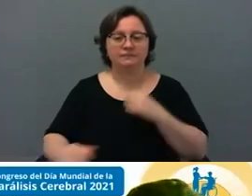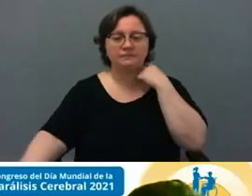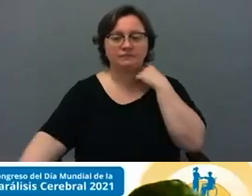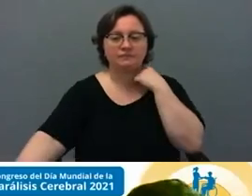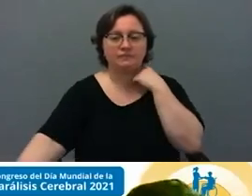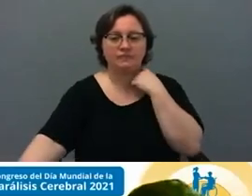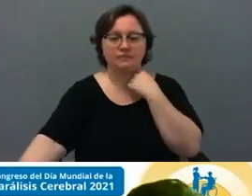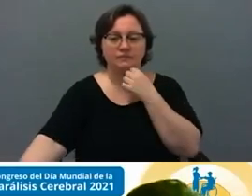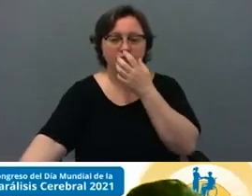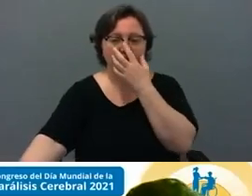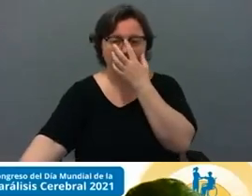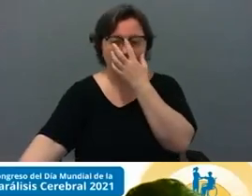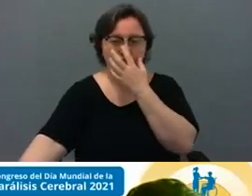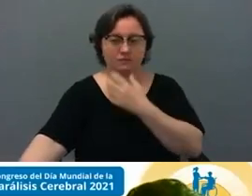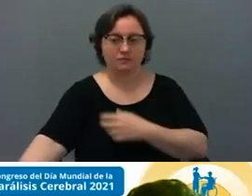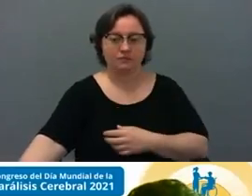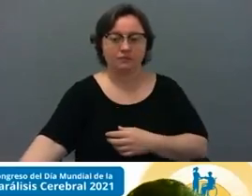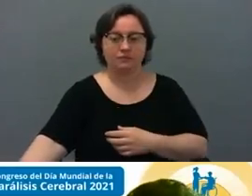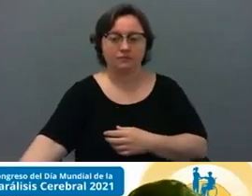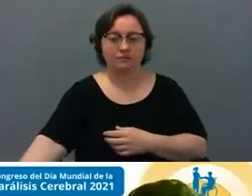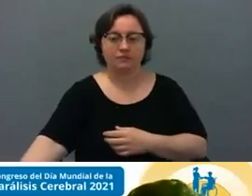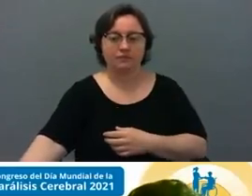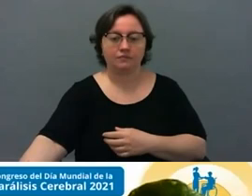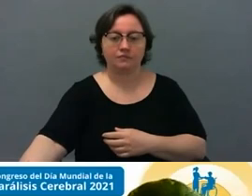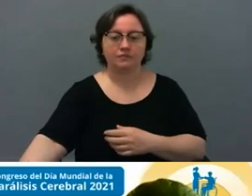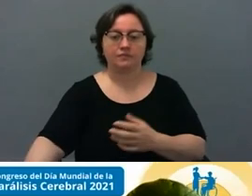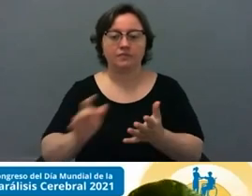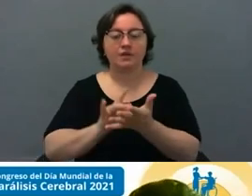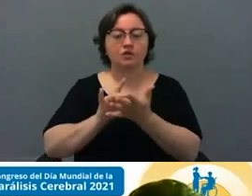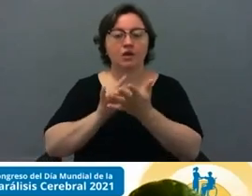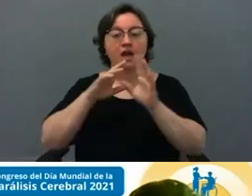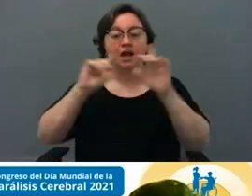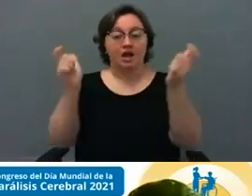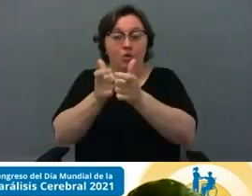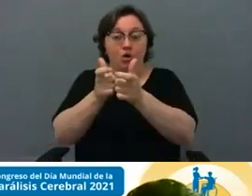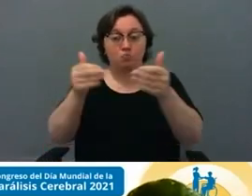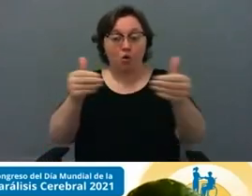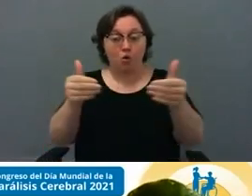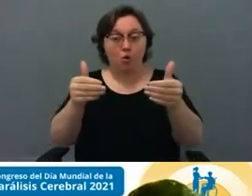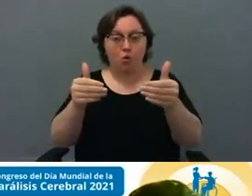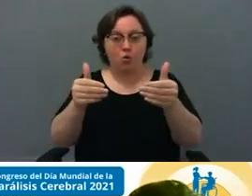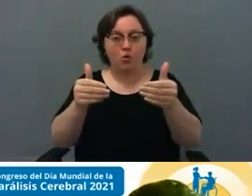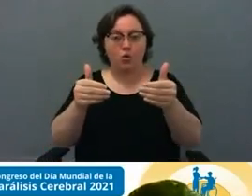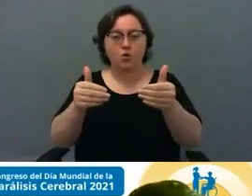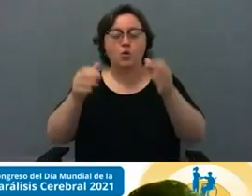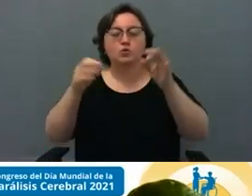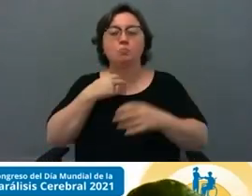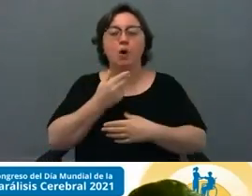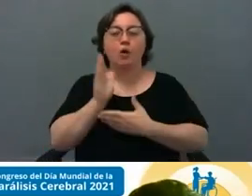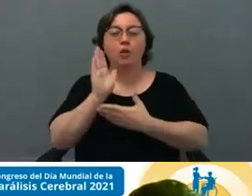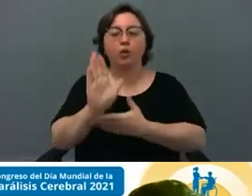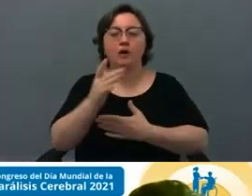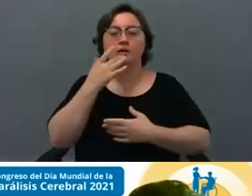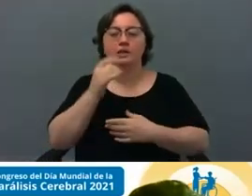Esta reunión va a dar comienzo. Teníamos previsto la inauguración por parte